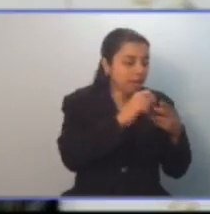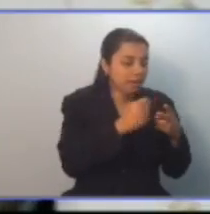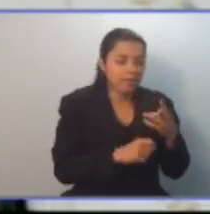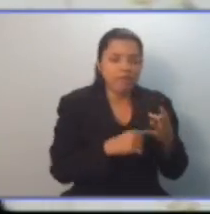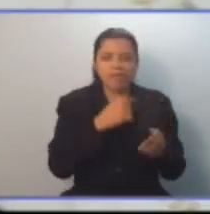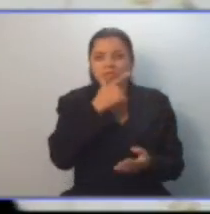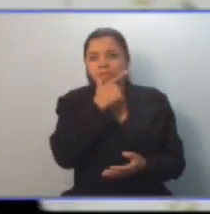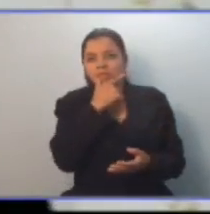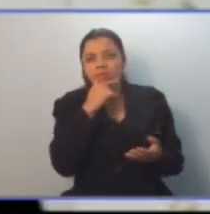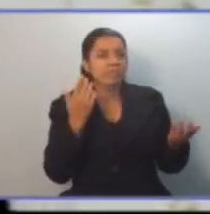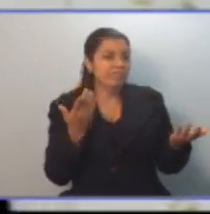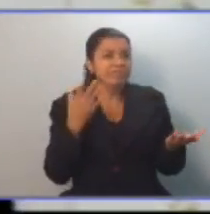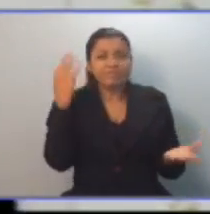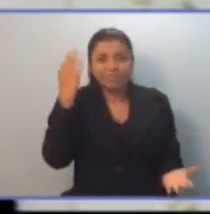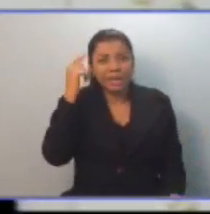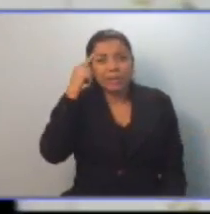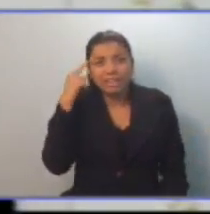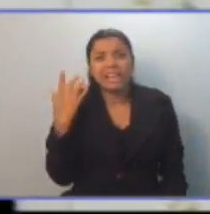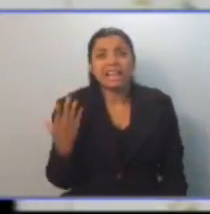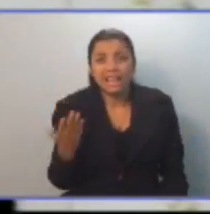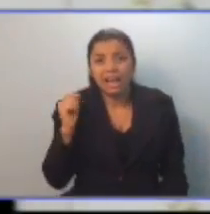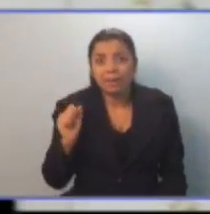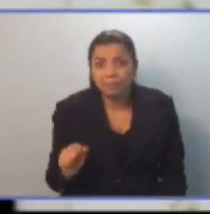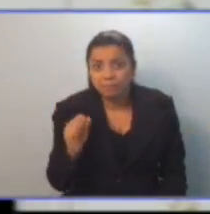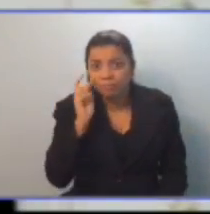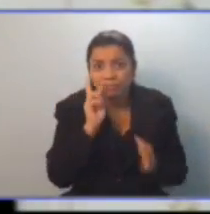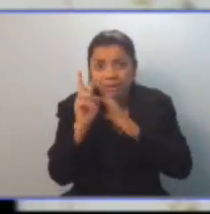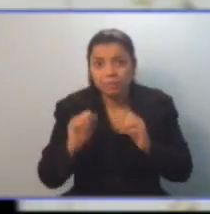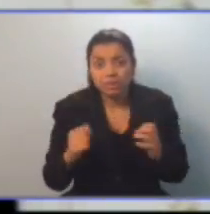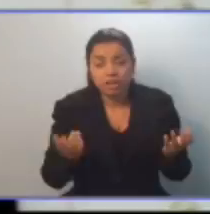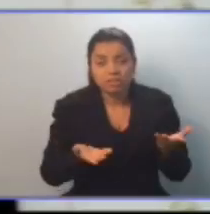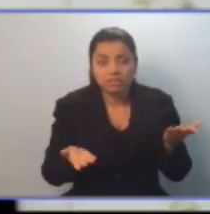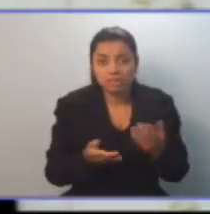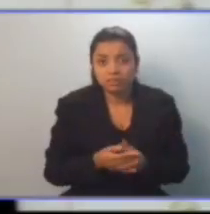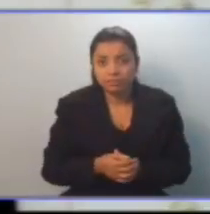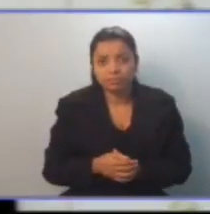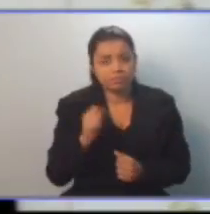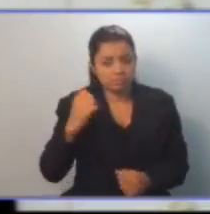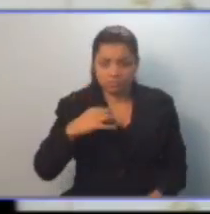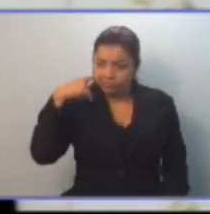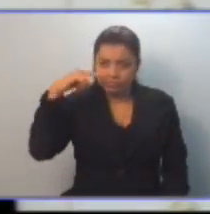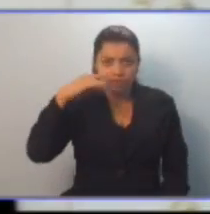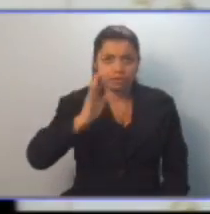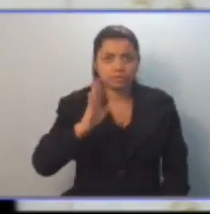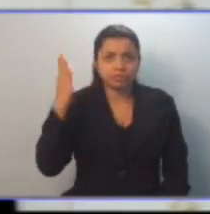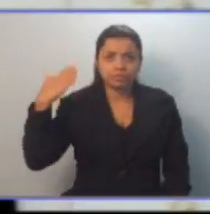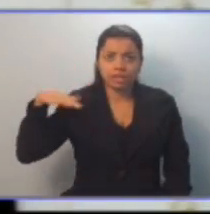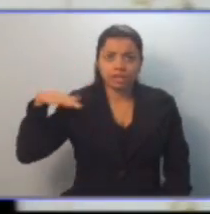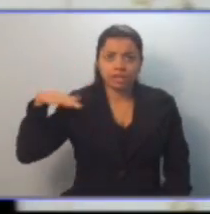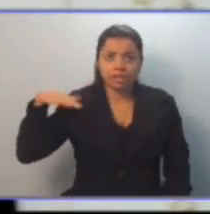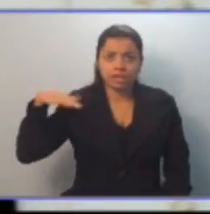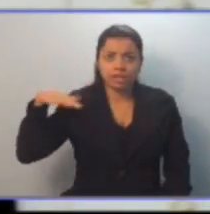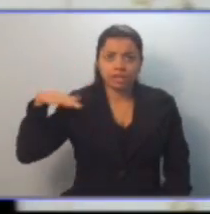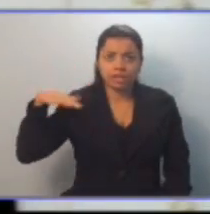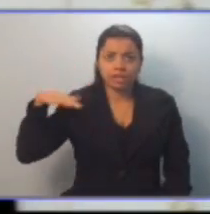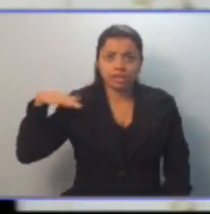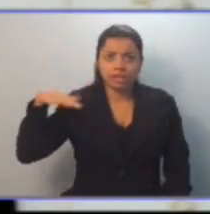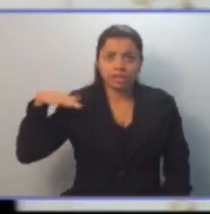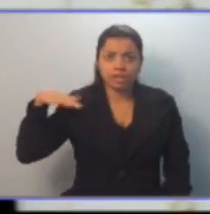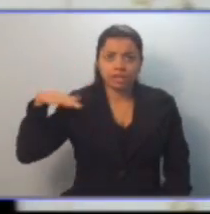Entonces, bueno, hay que ver ahí qué se pudiera hacer. Hay que buscar, ¿verdad?, experiencias de cortes constitucionales,